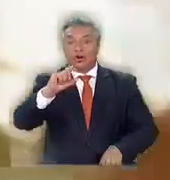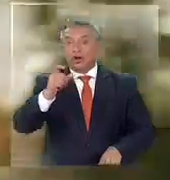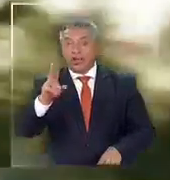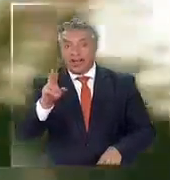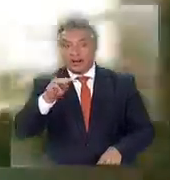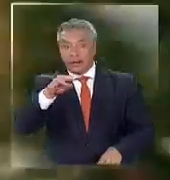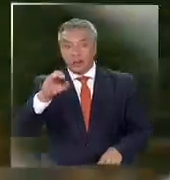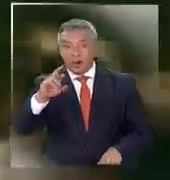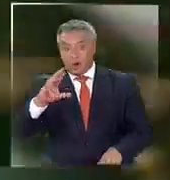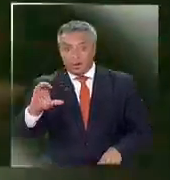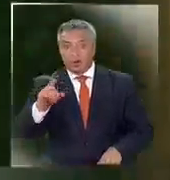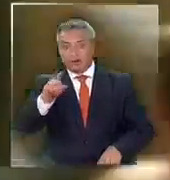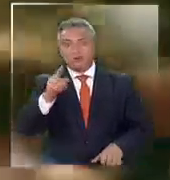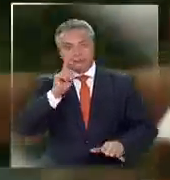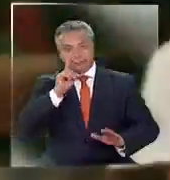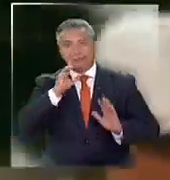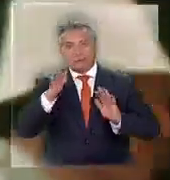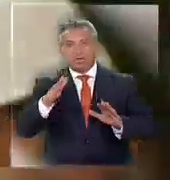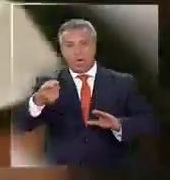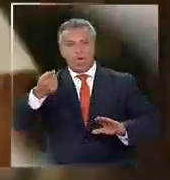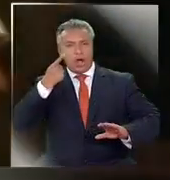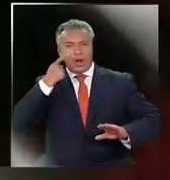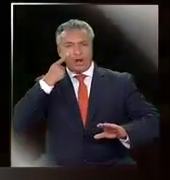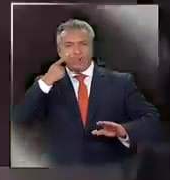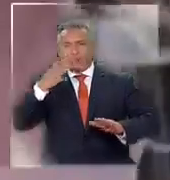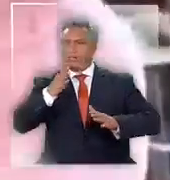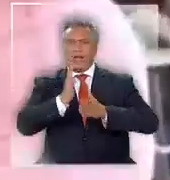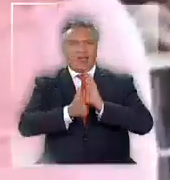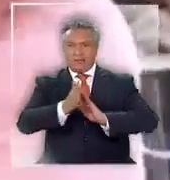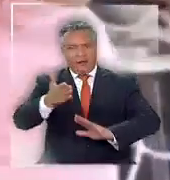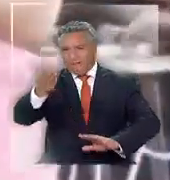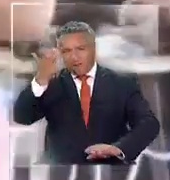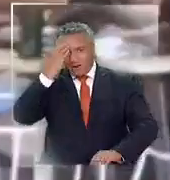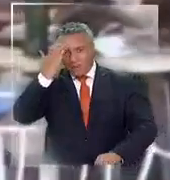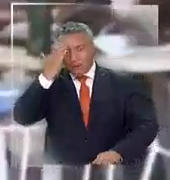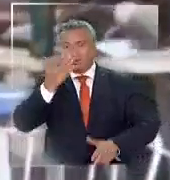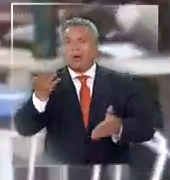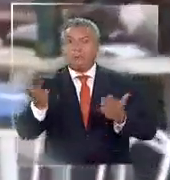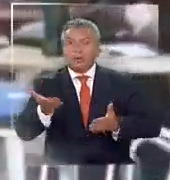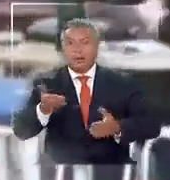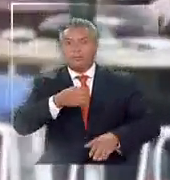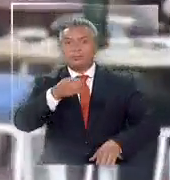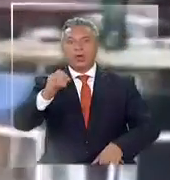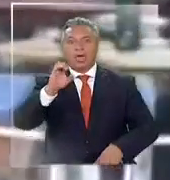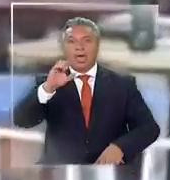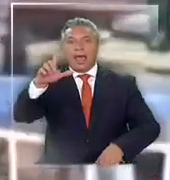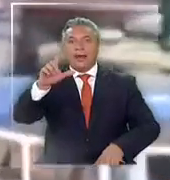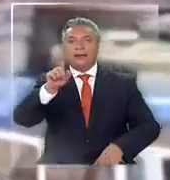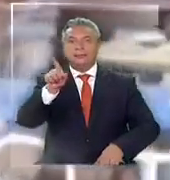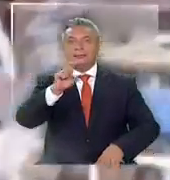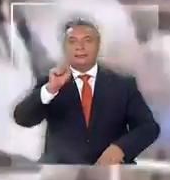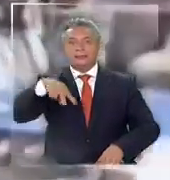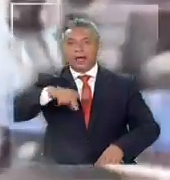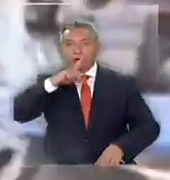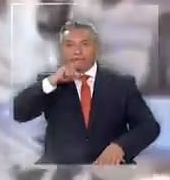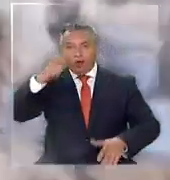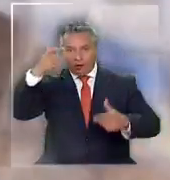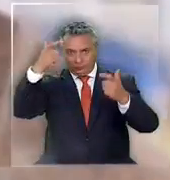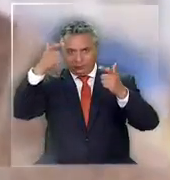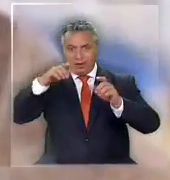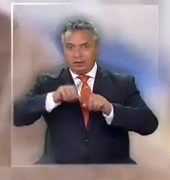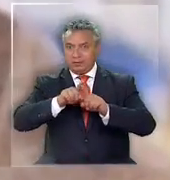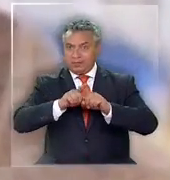9 décadas. Se hizo antes conocido y muy rápido famoso por la serie del Santo, un ladrón que arqueaba la ceja izquierda